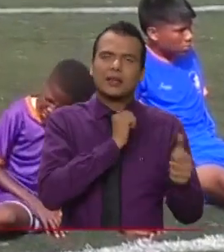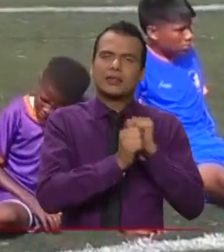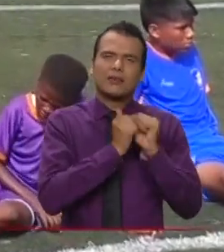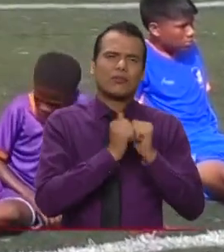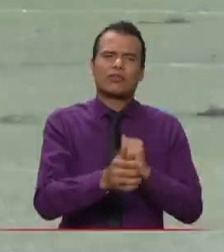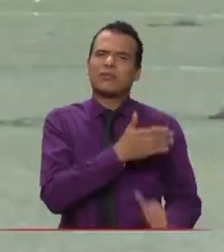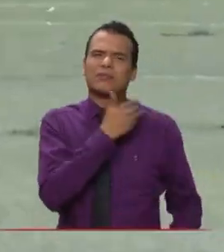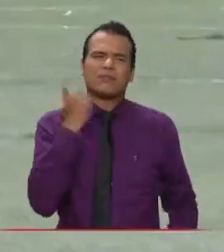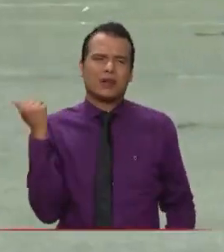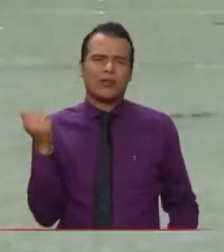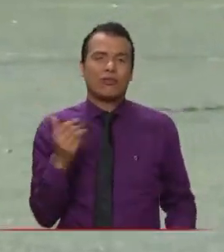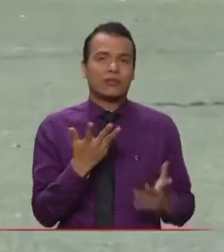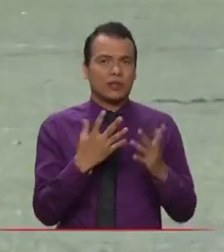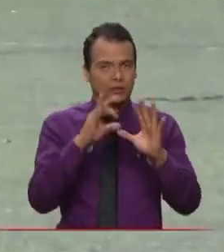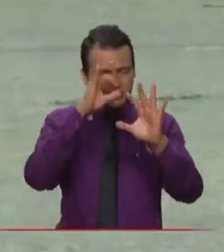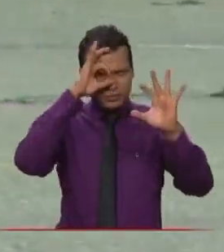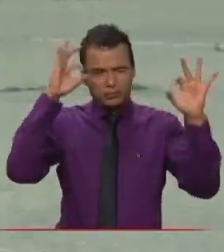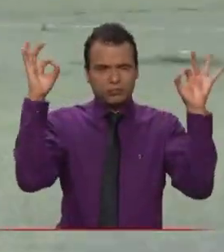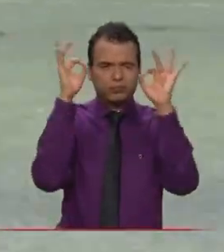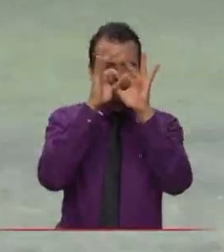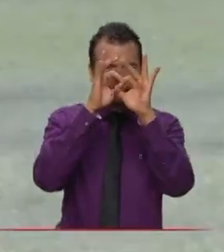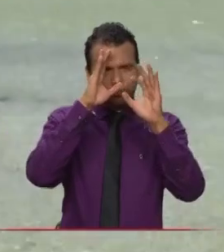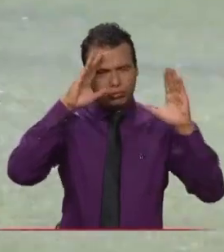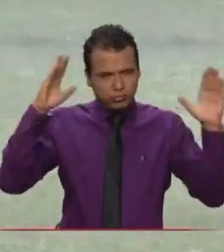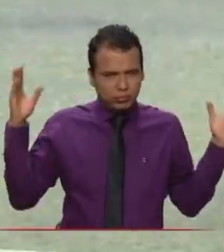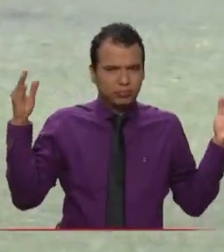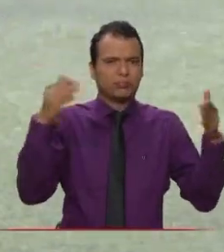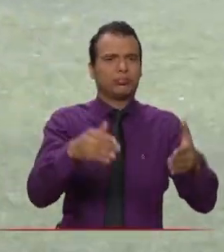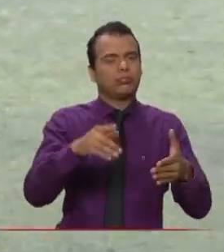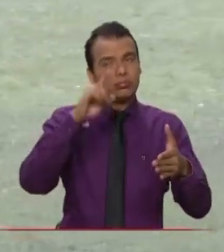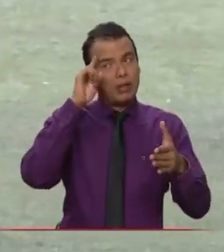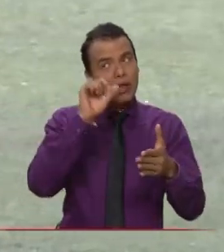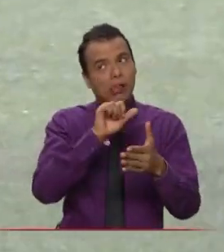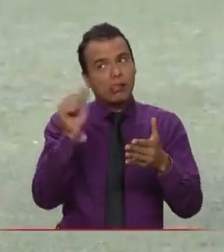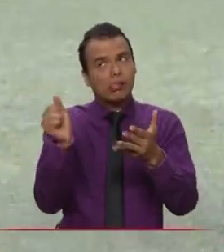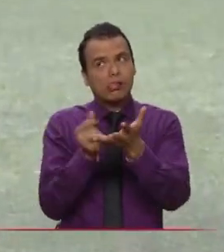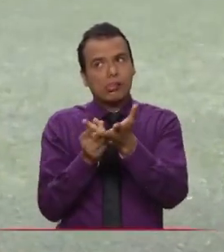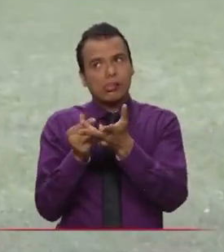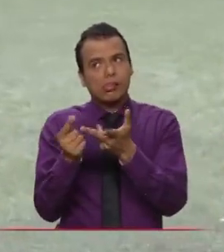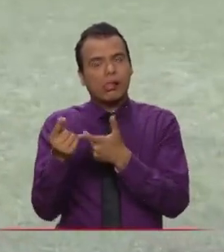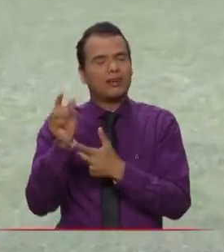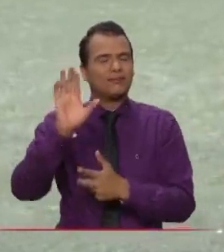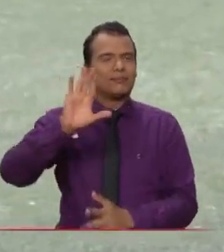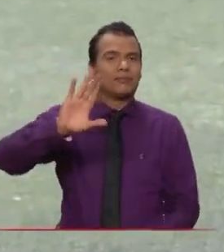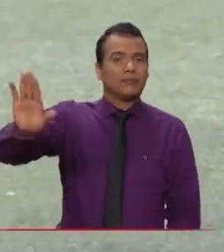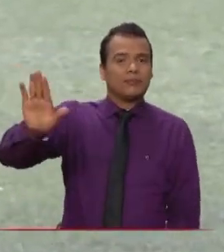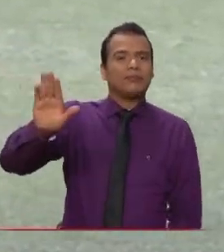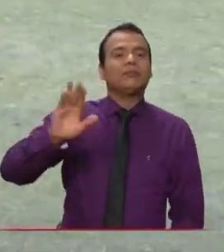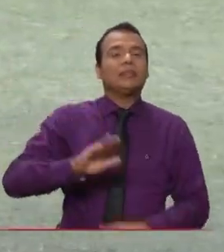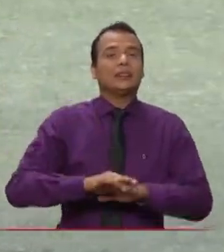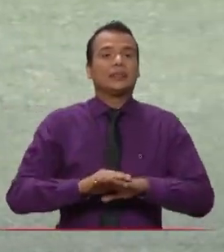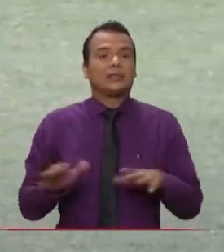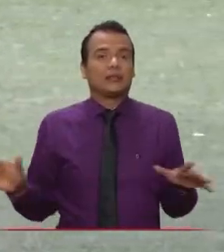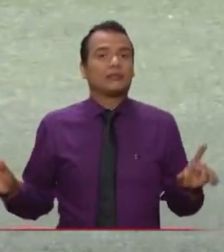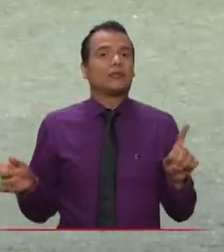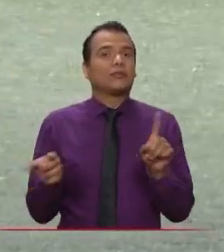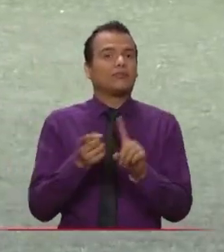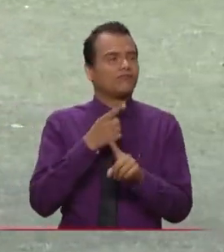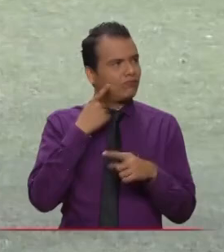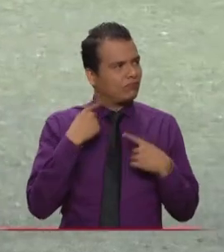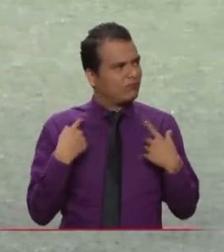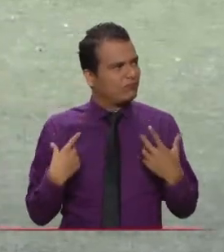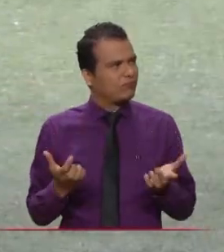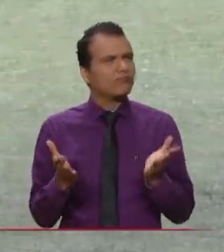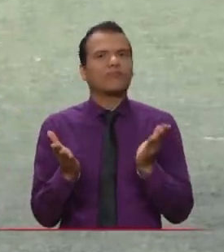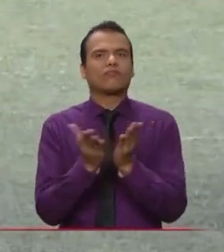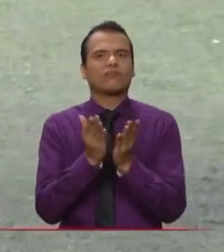de nuestro enfoque que tenemos habitualmente de la violencia. Yo, por el primero, quiero estudiar, enfocarme